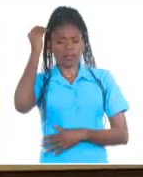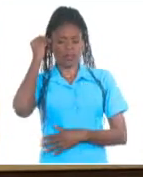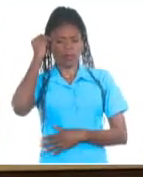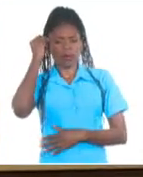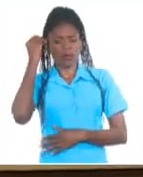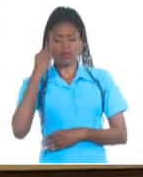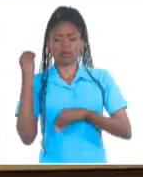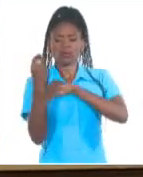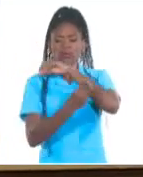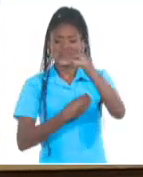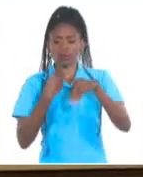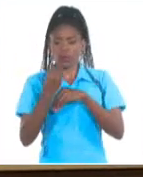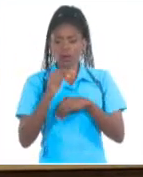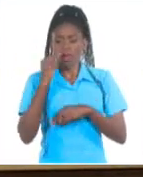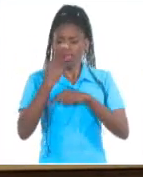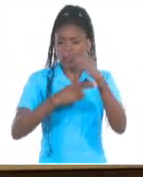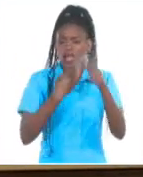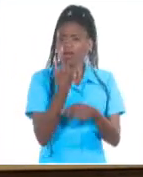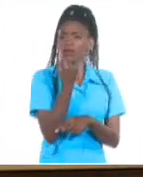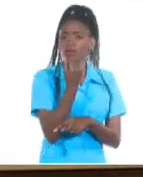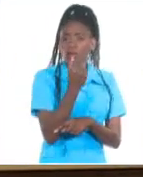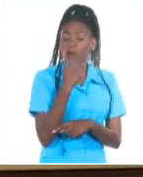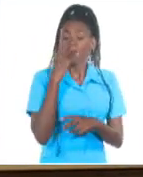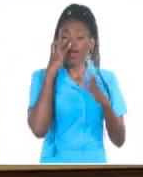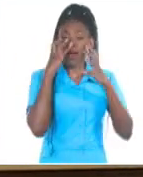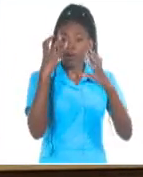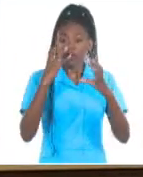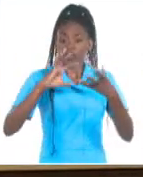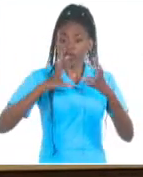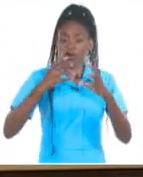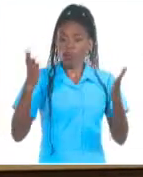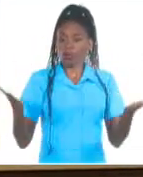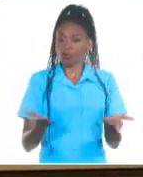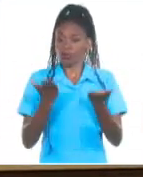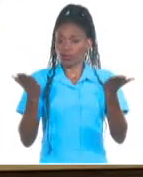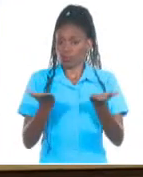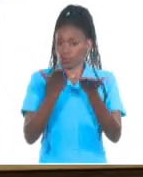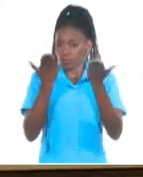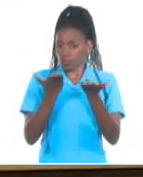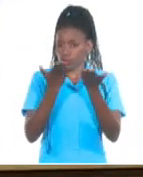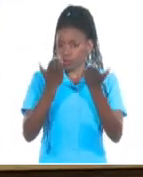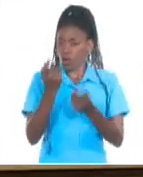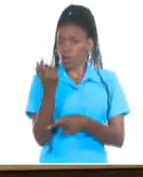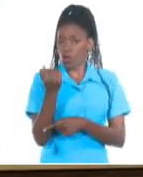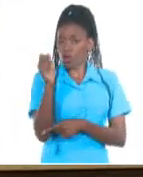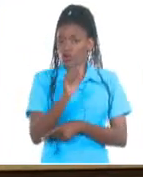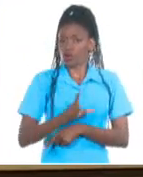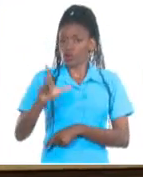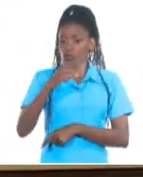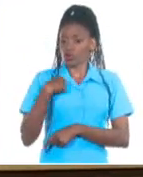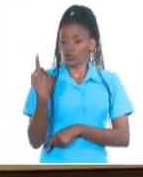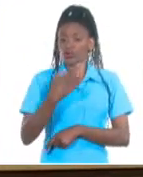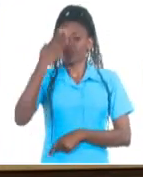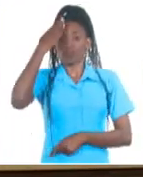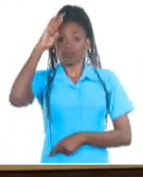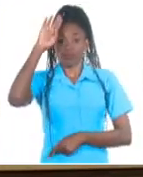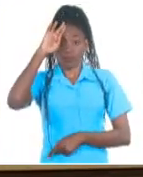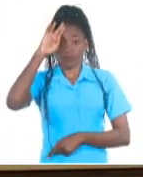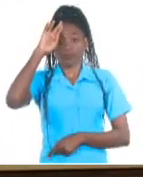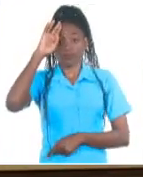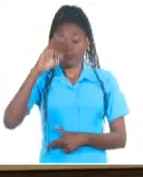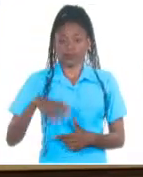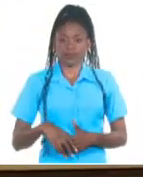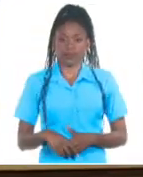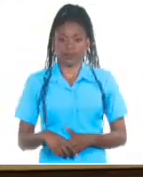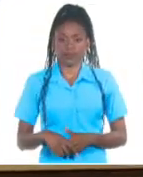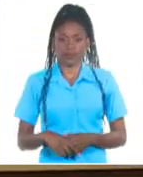en un actor económico importante dentro del modelo de desarrollo económico y social de nuestro país,